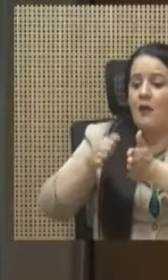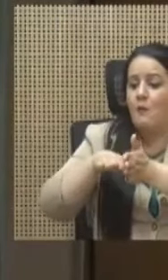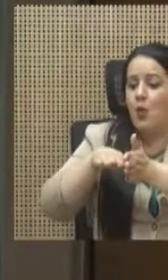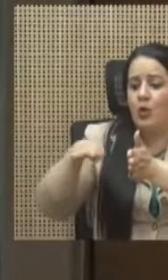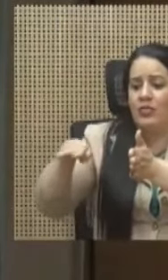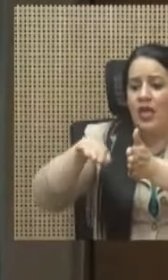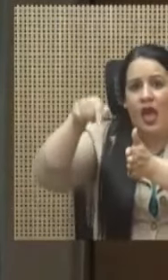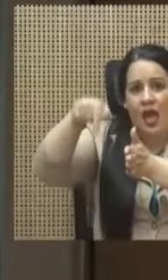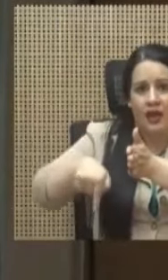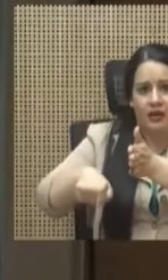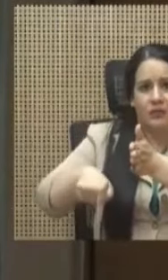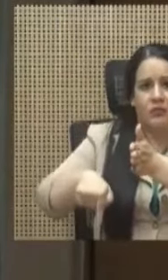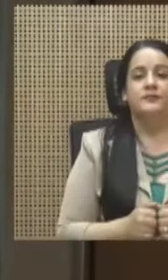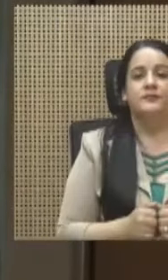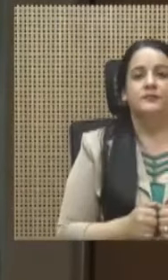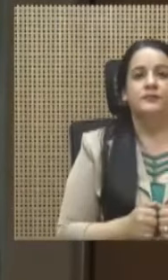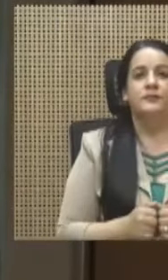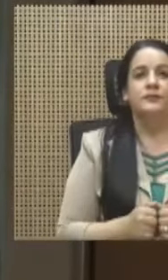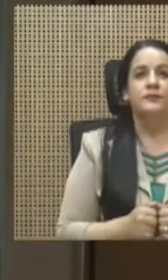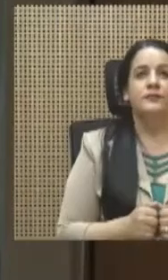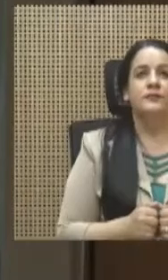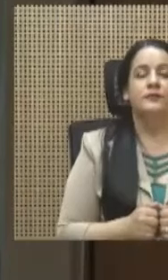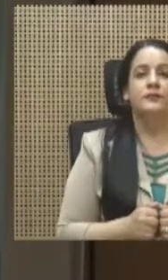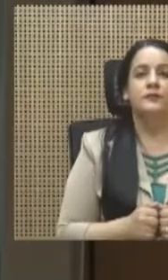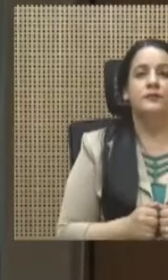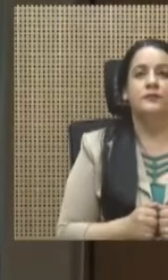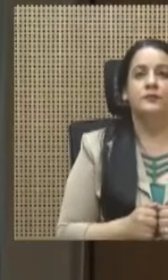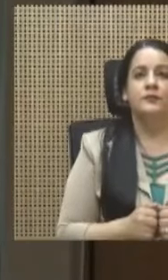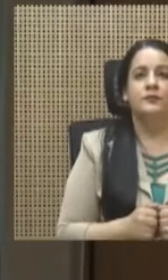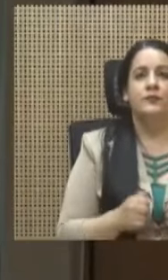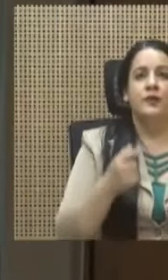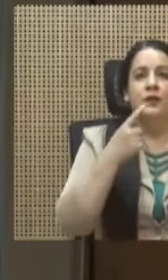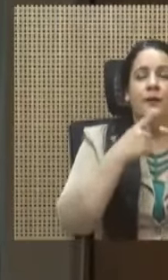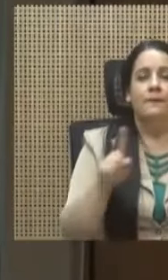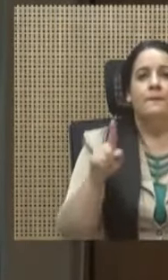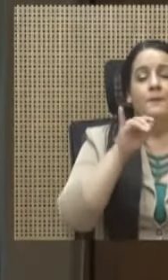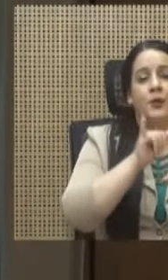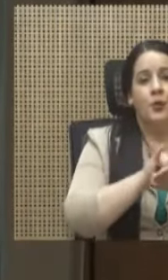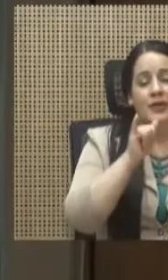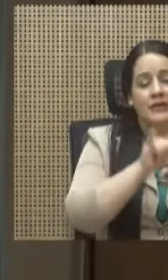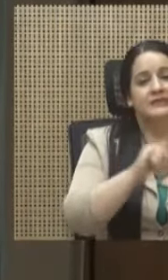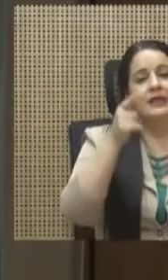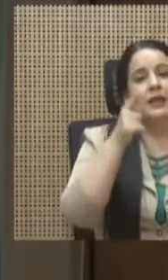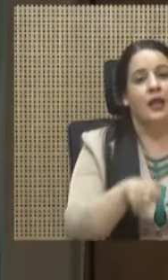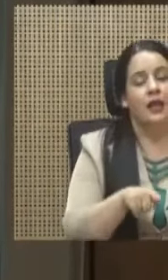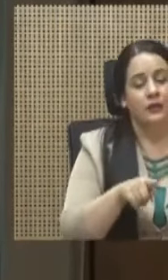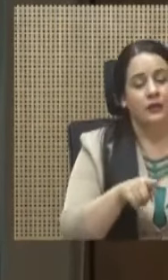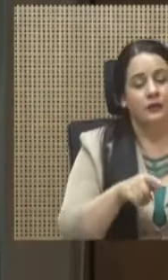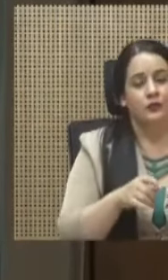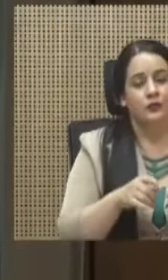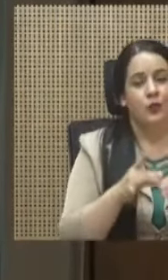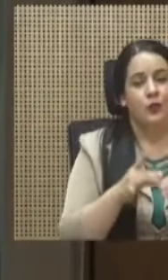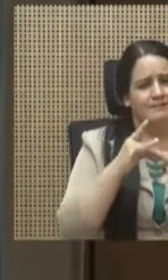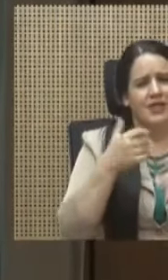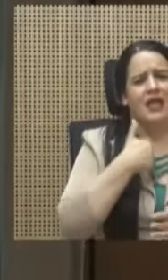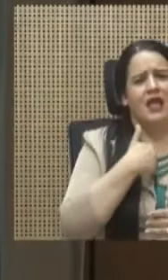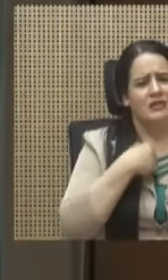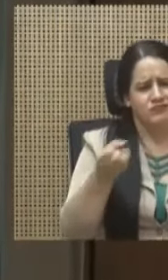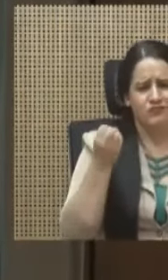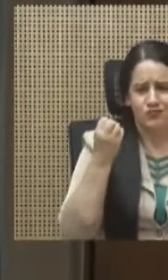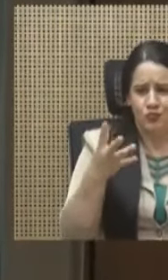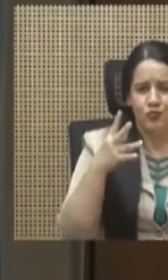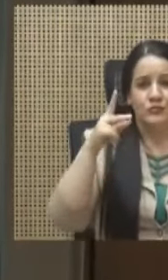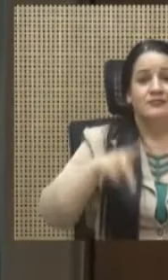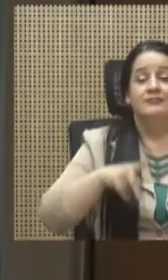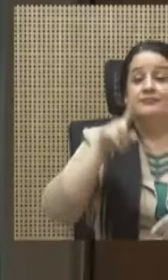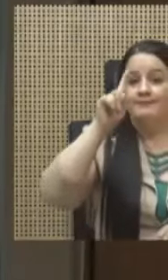un río peligrosísimo pero en este caso en particular aquí hay un montón de gente que va a tener que